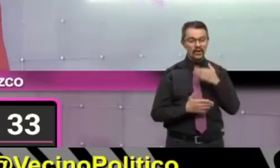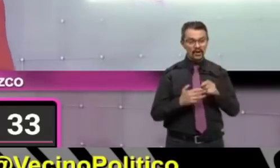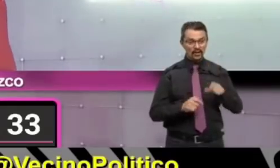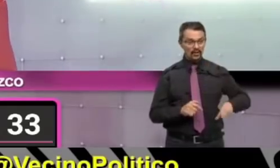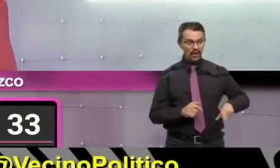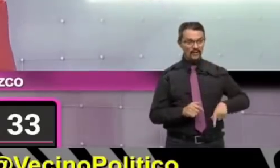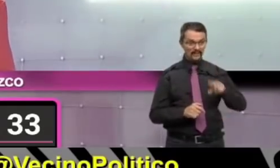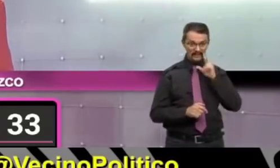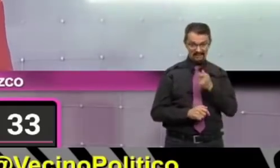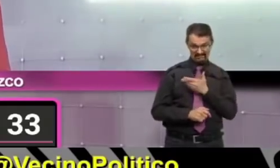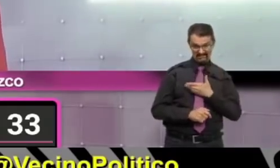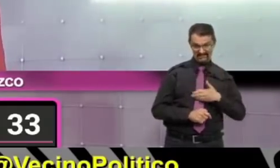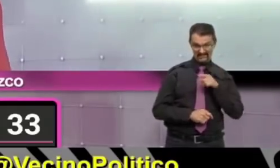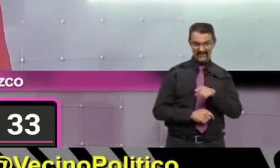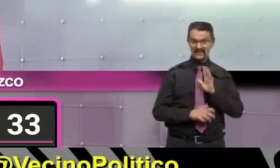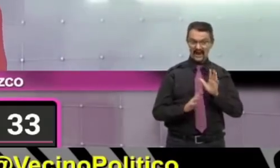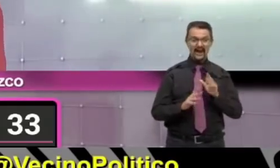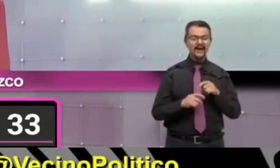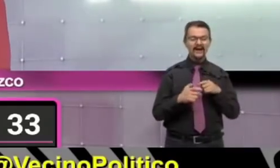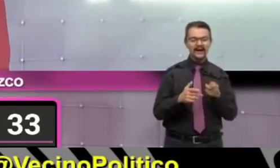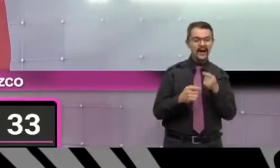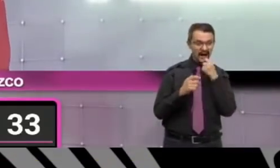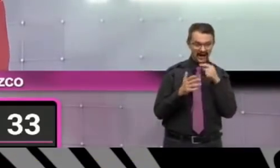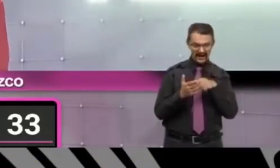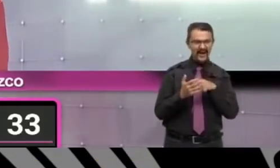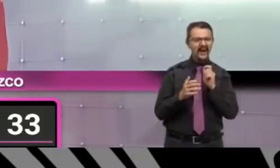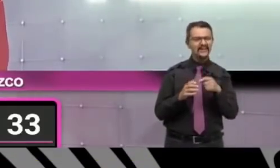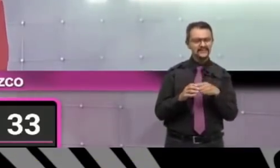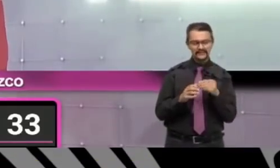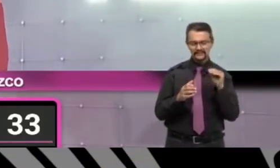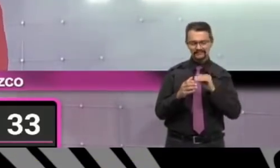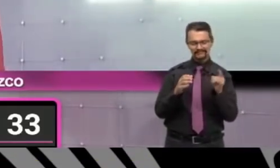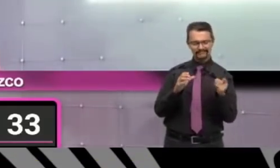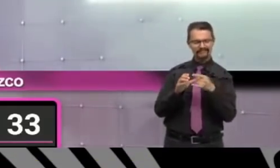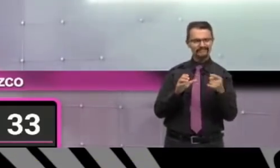claro a través de esta legislatura también, en donde pues ya podemos saber qué